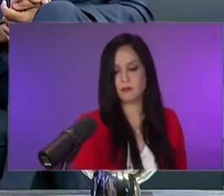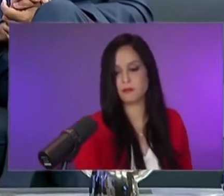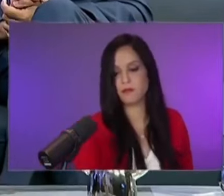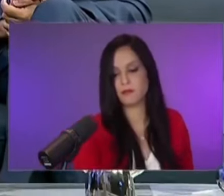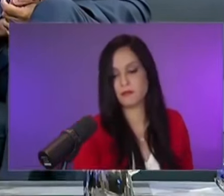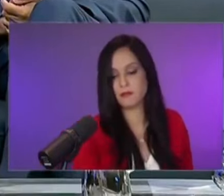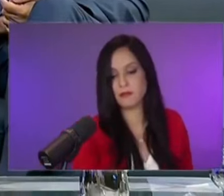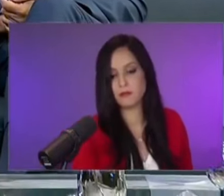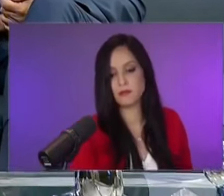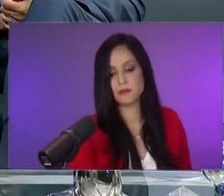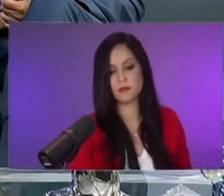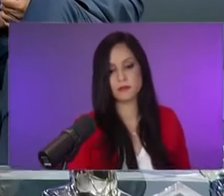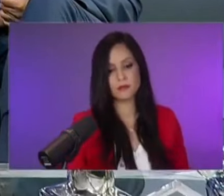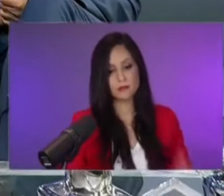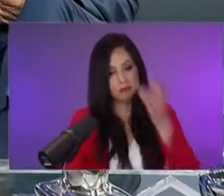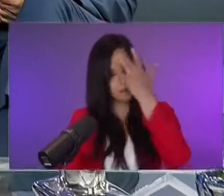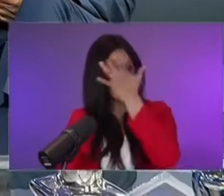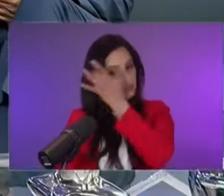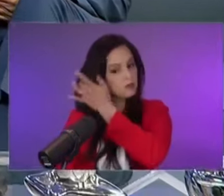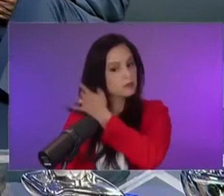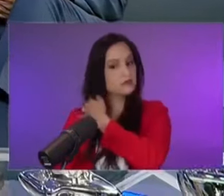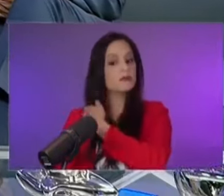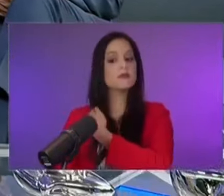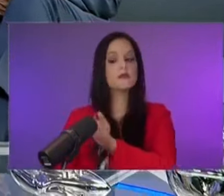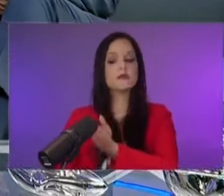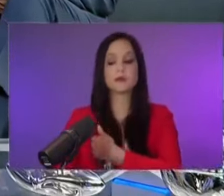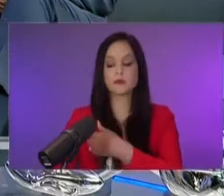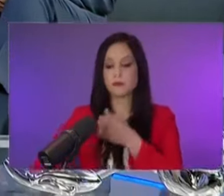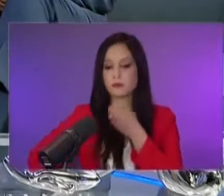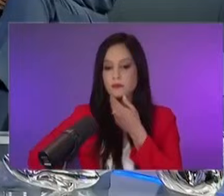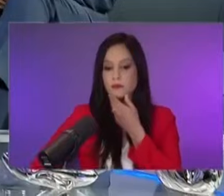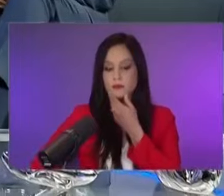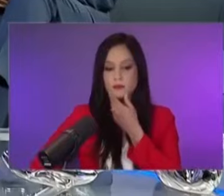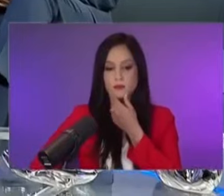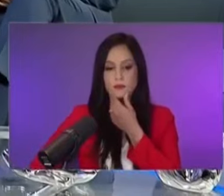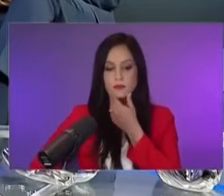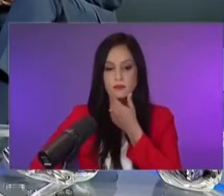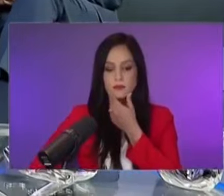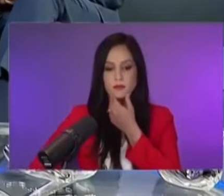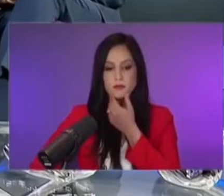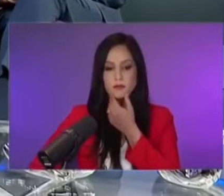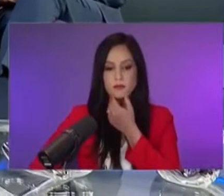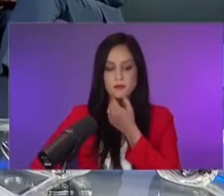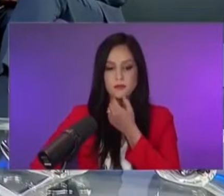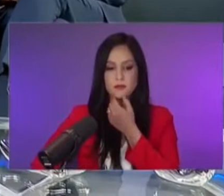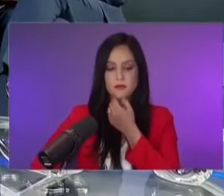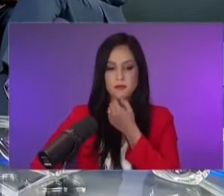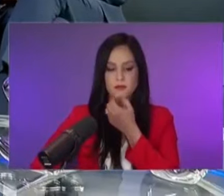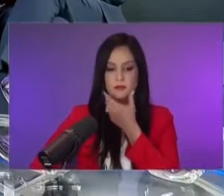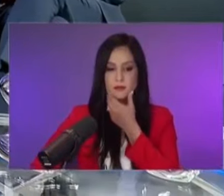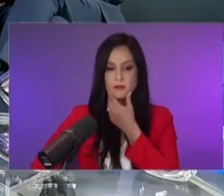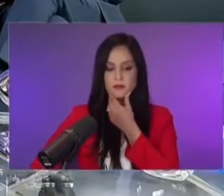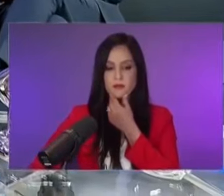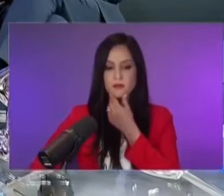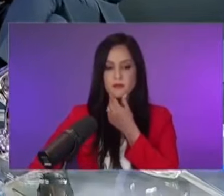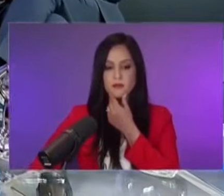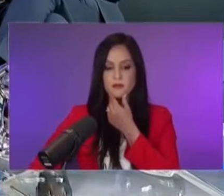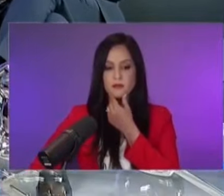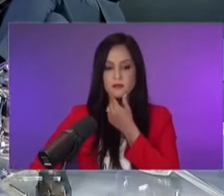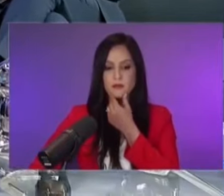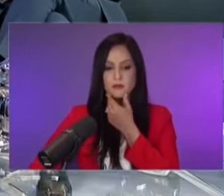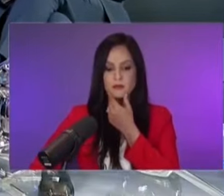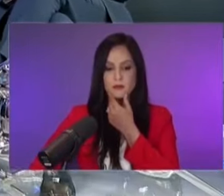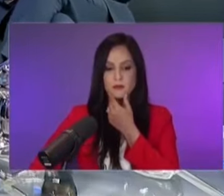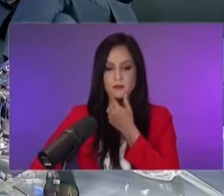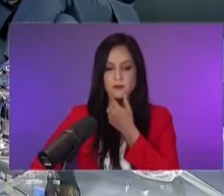que tenemos aquí Cuáles son los que tenemos aquí qué tan explotable es qué tan factible es realizar explotación